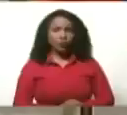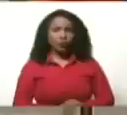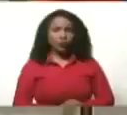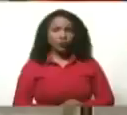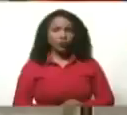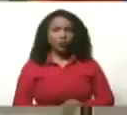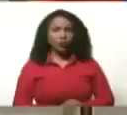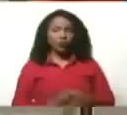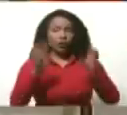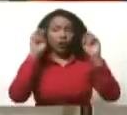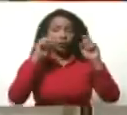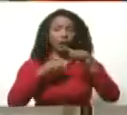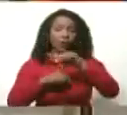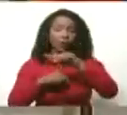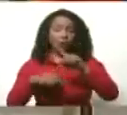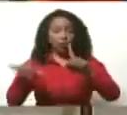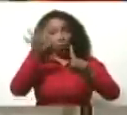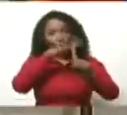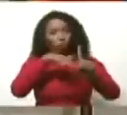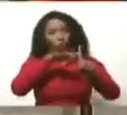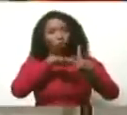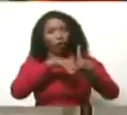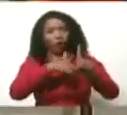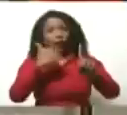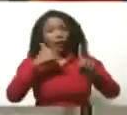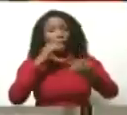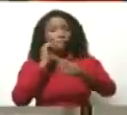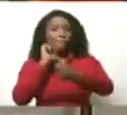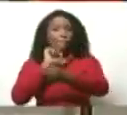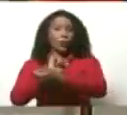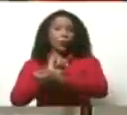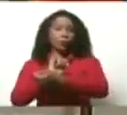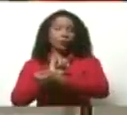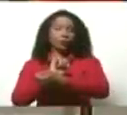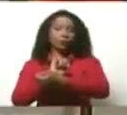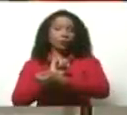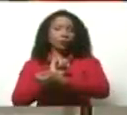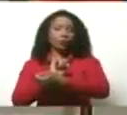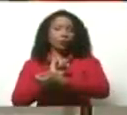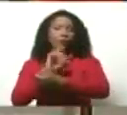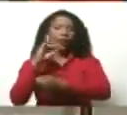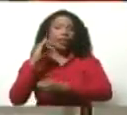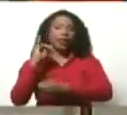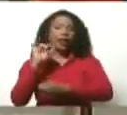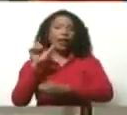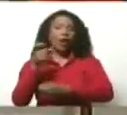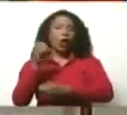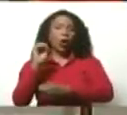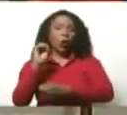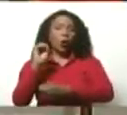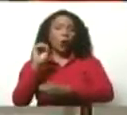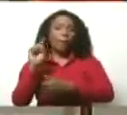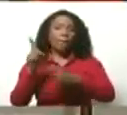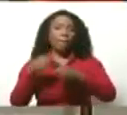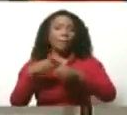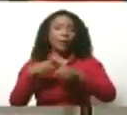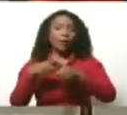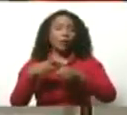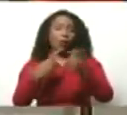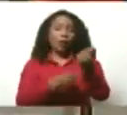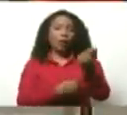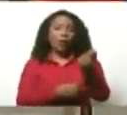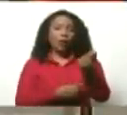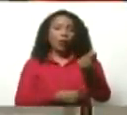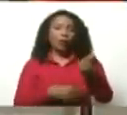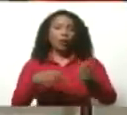En relación a esta trama, está detenido Diego Salazar Carreño, primo hermano de Rafael